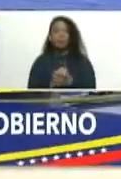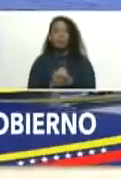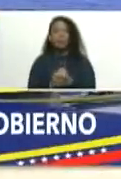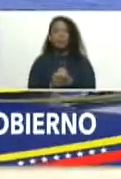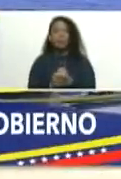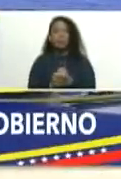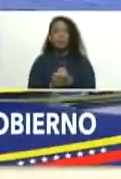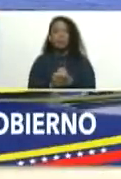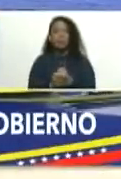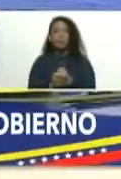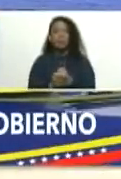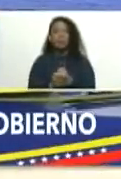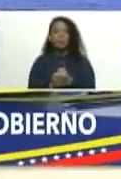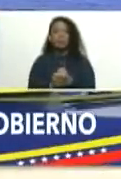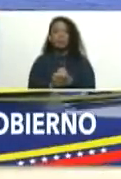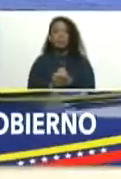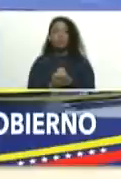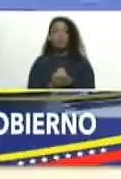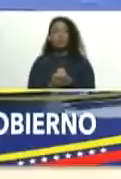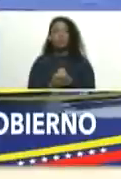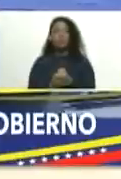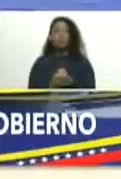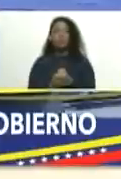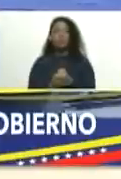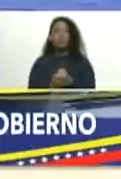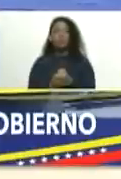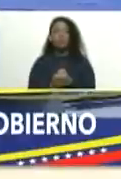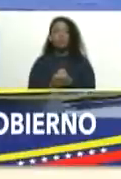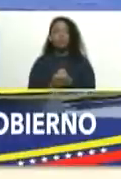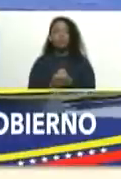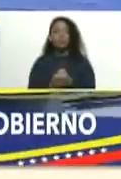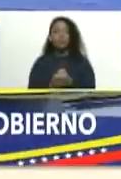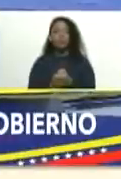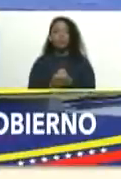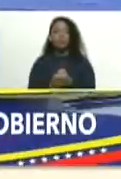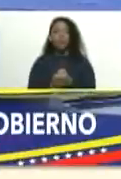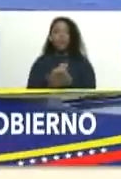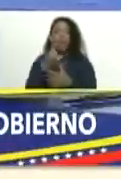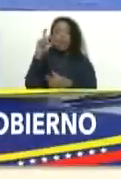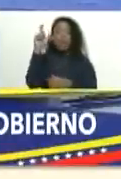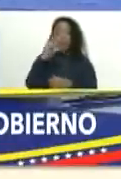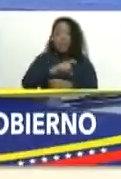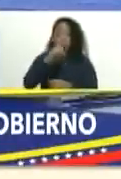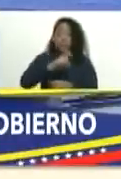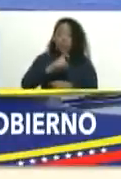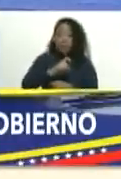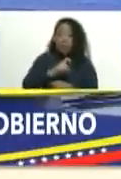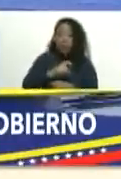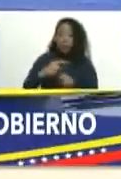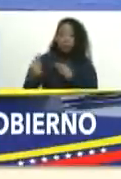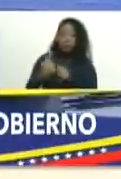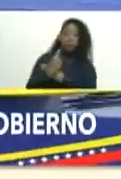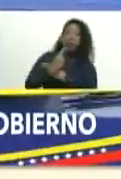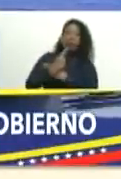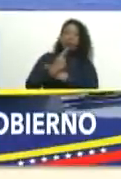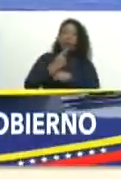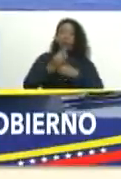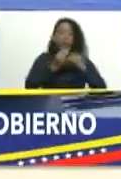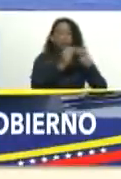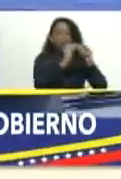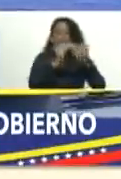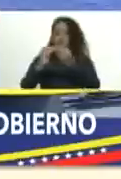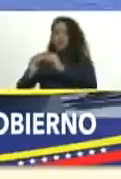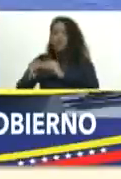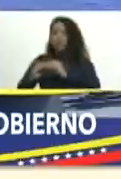La necesidad obliga, dicen. ¿Ah? ¿Obliga a qué?